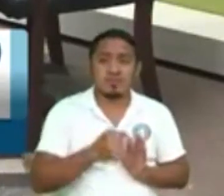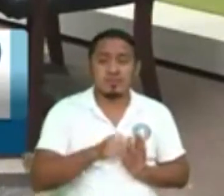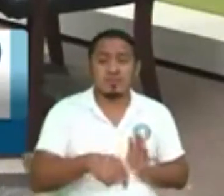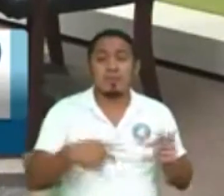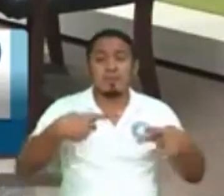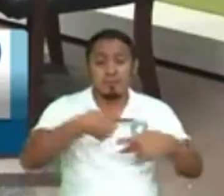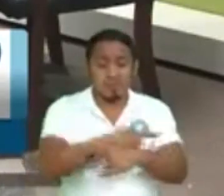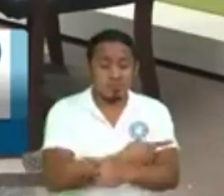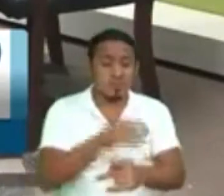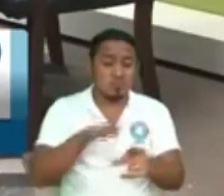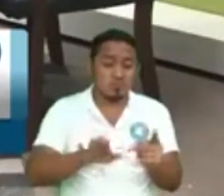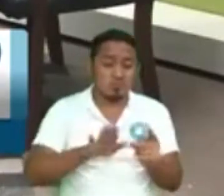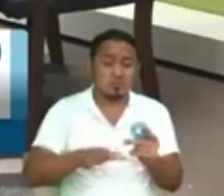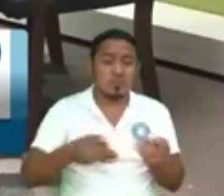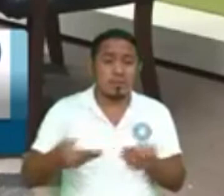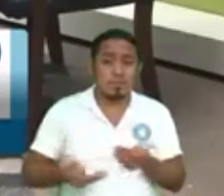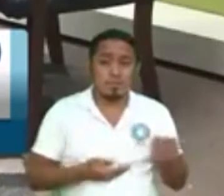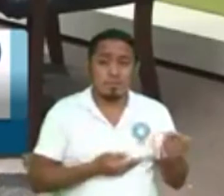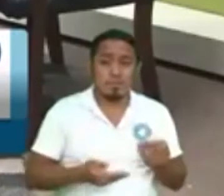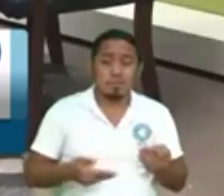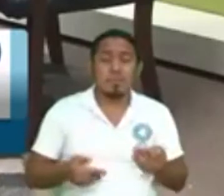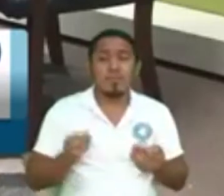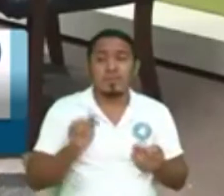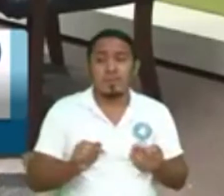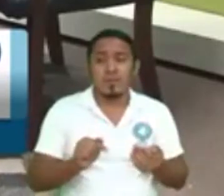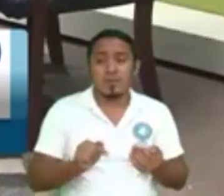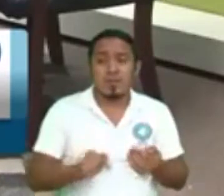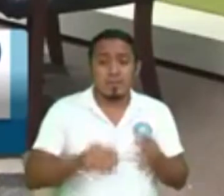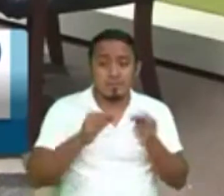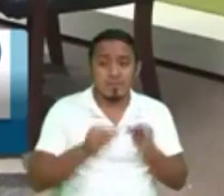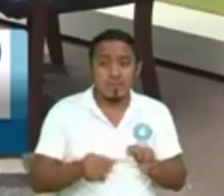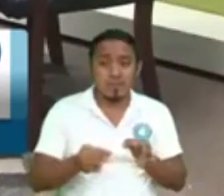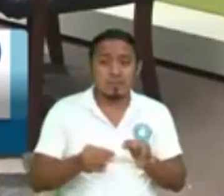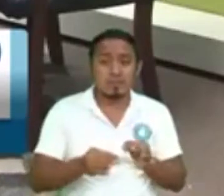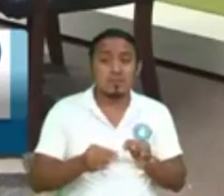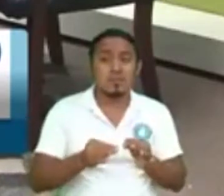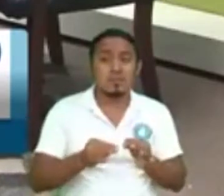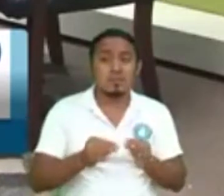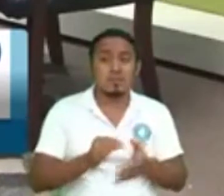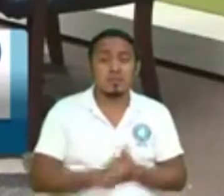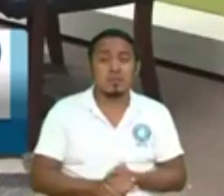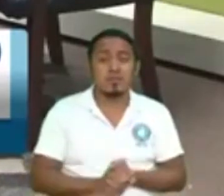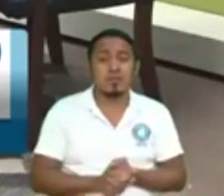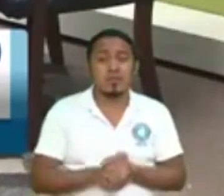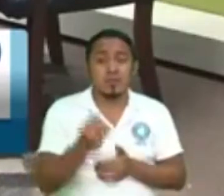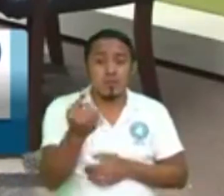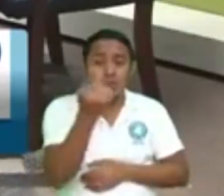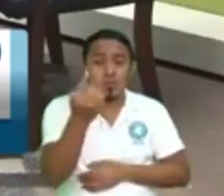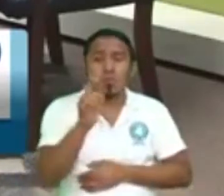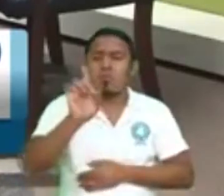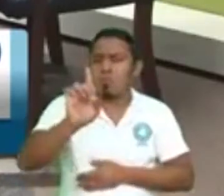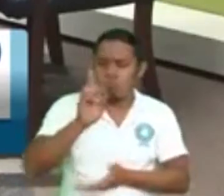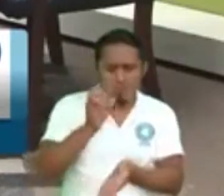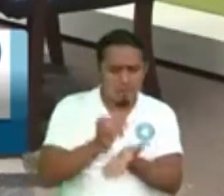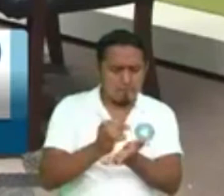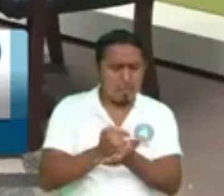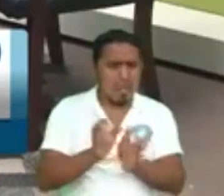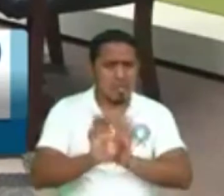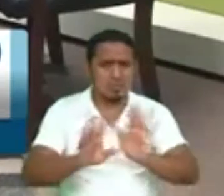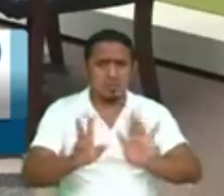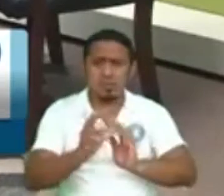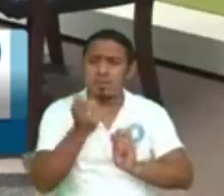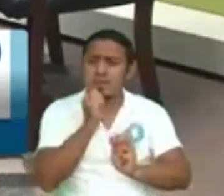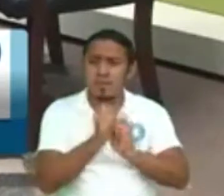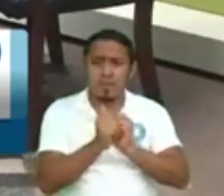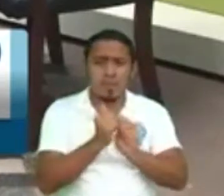para el bebé. Y no hay una cantidad segura para decir con esto, con solamente es un vaso, ya no le va a pasar nada.